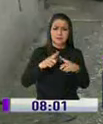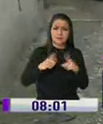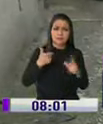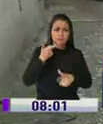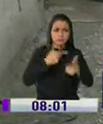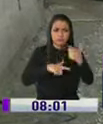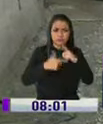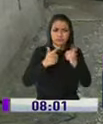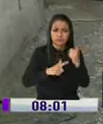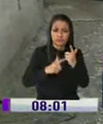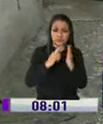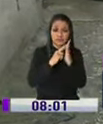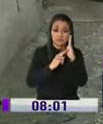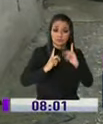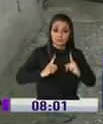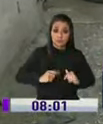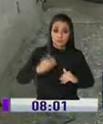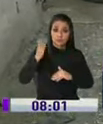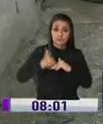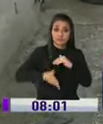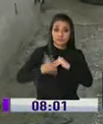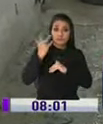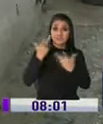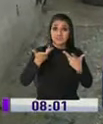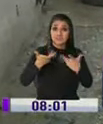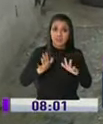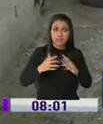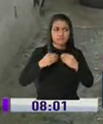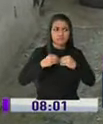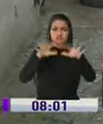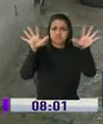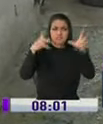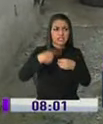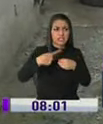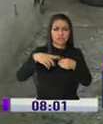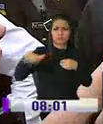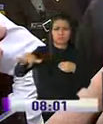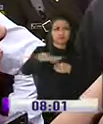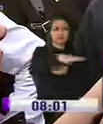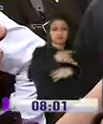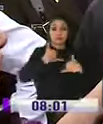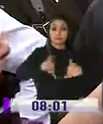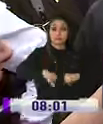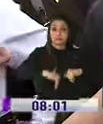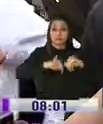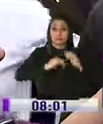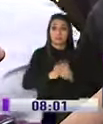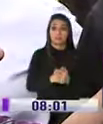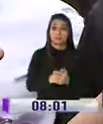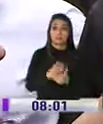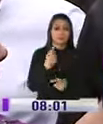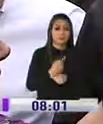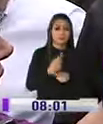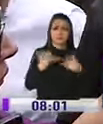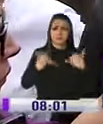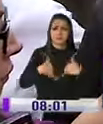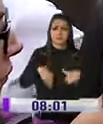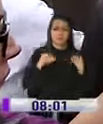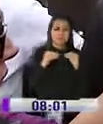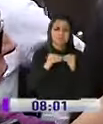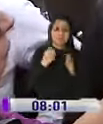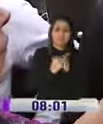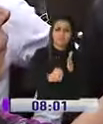de caducidad está regado por algunos sectores del Distrito Metropolitano de Quito. Vamos a seguir intensificando estos